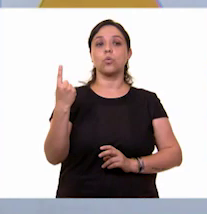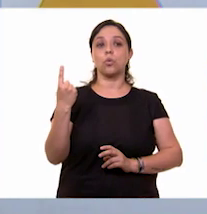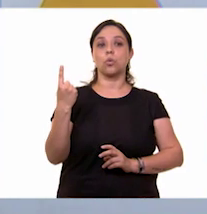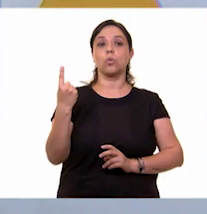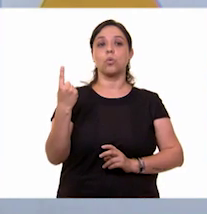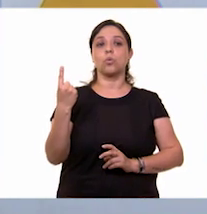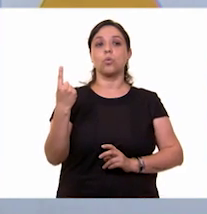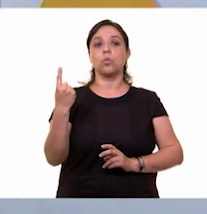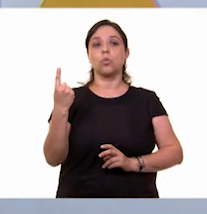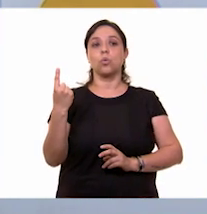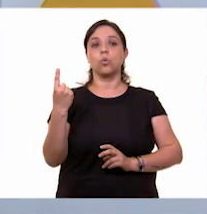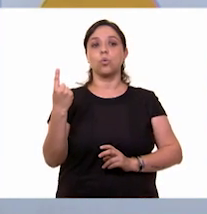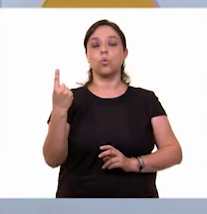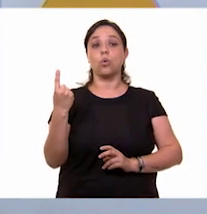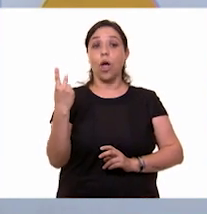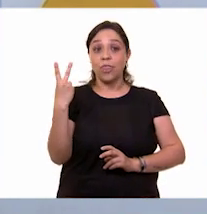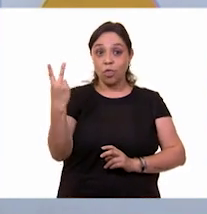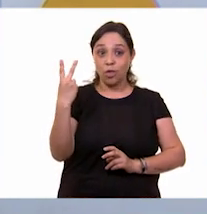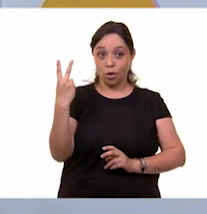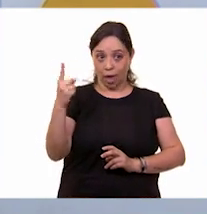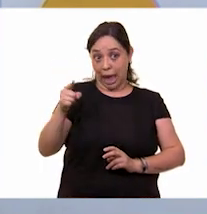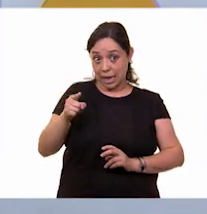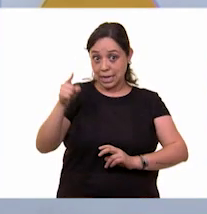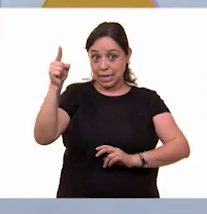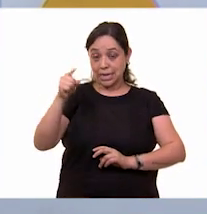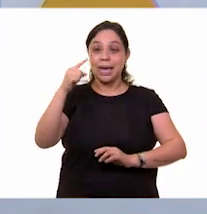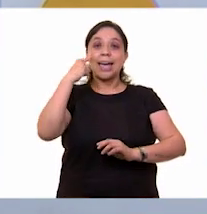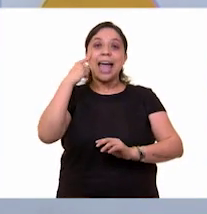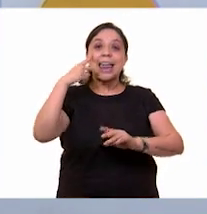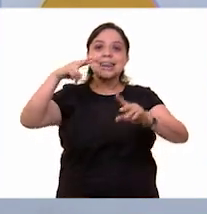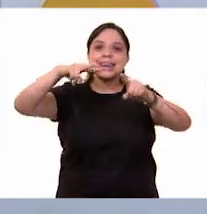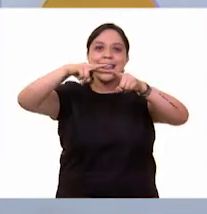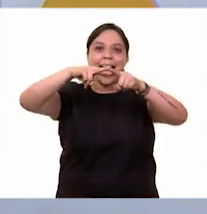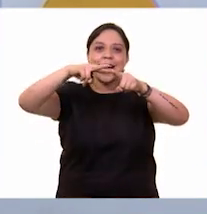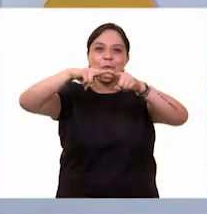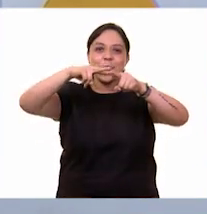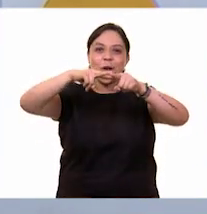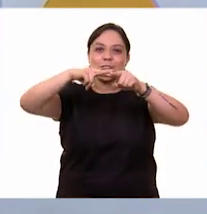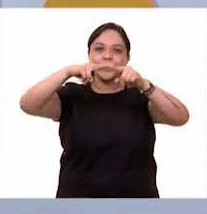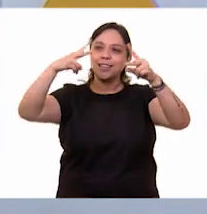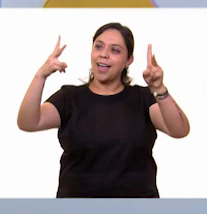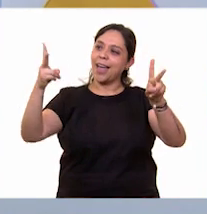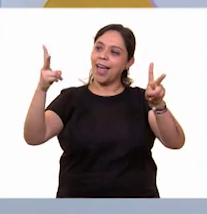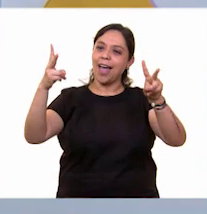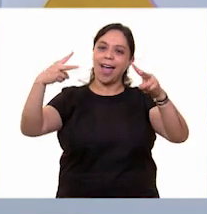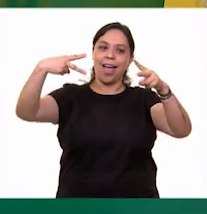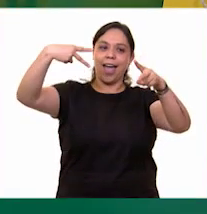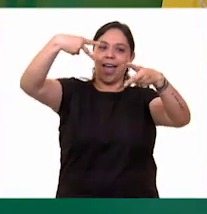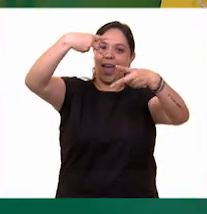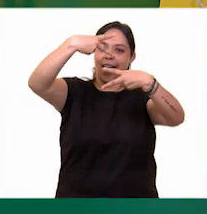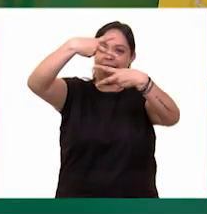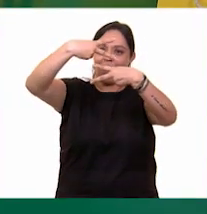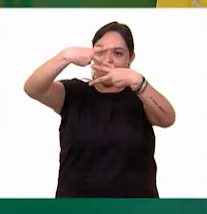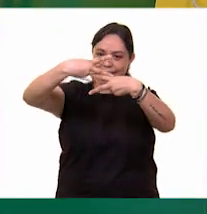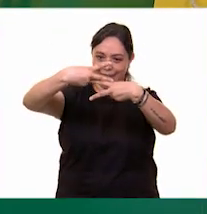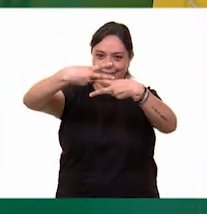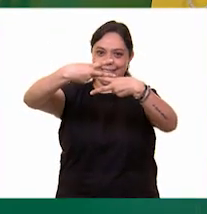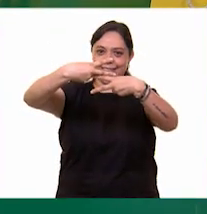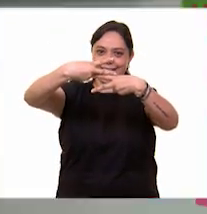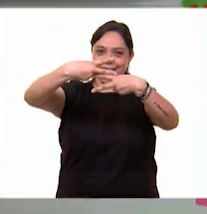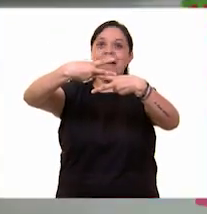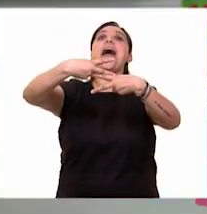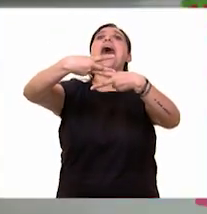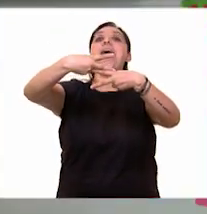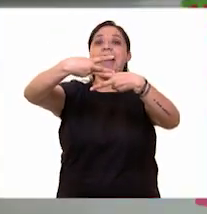está... otro. Otro, ajá, formado, ajá, por dos triángulos, ¿ya viste? Ah, cierto, porque cada uno es...